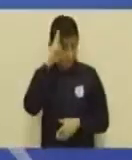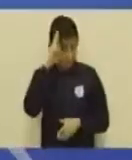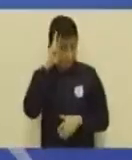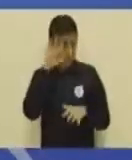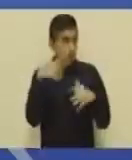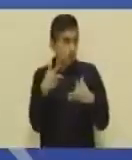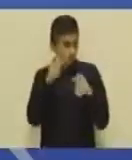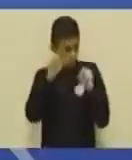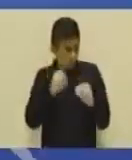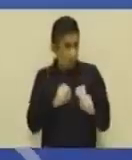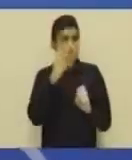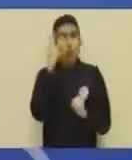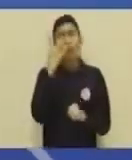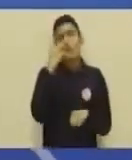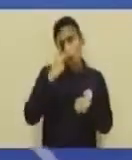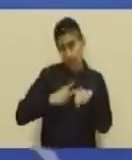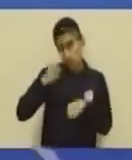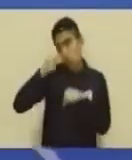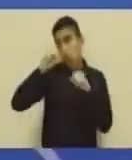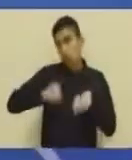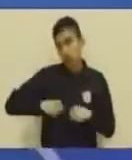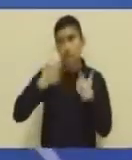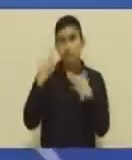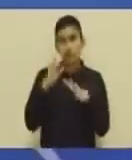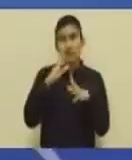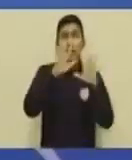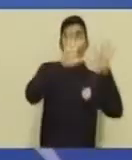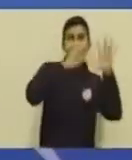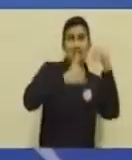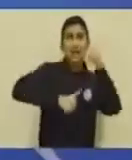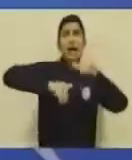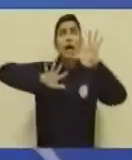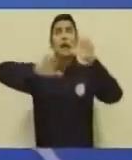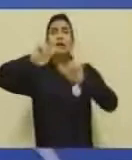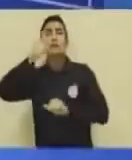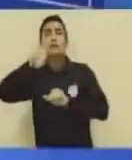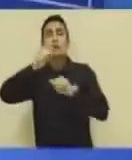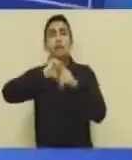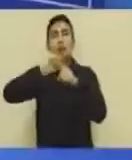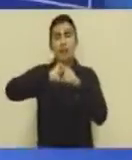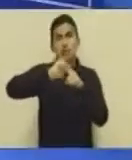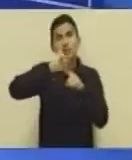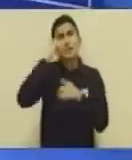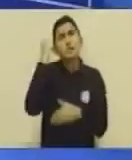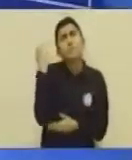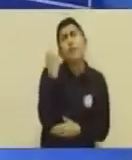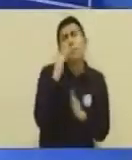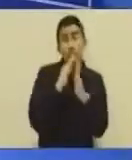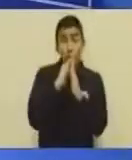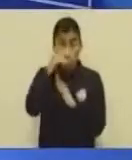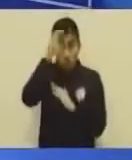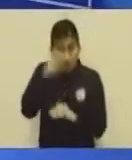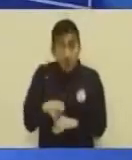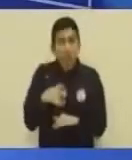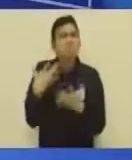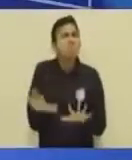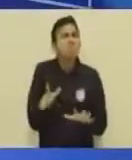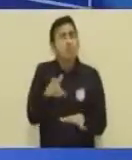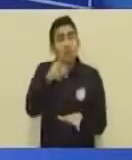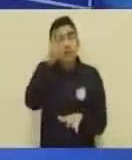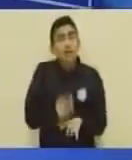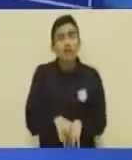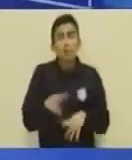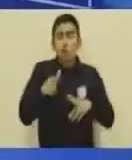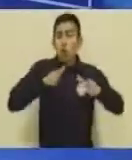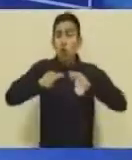Recuerda, puedes ejecutar 4 series entre 10 a 15 repeticiones. Un aspecto importante de este ejercicio es